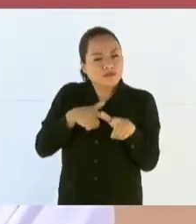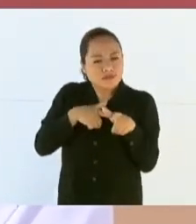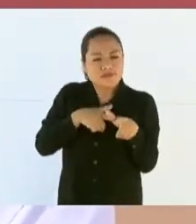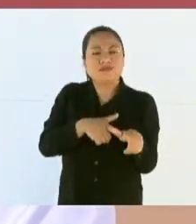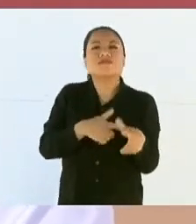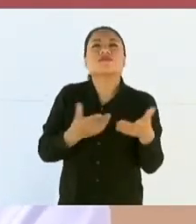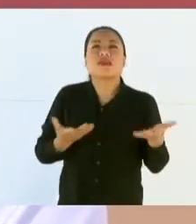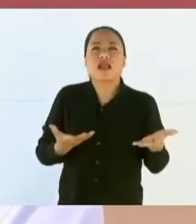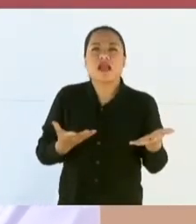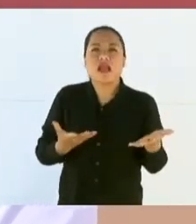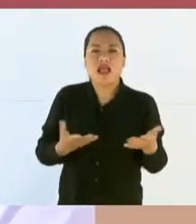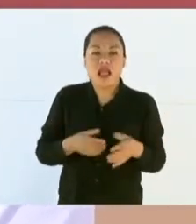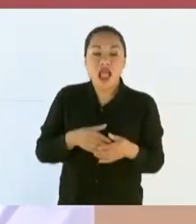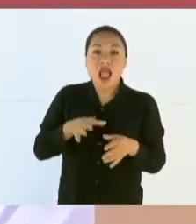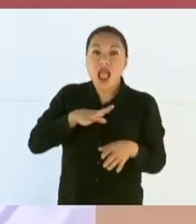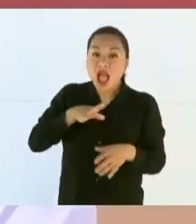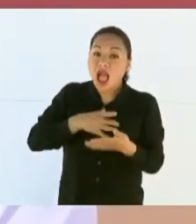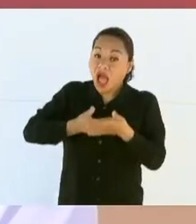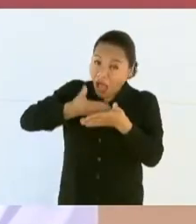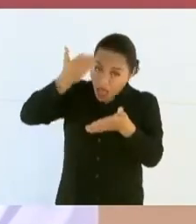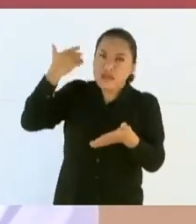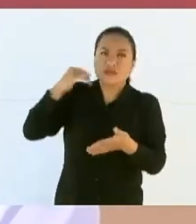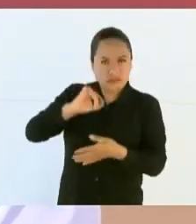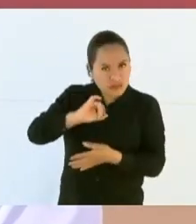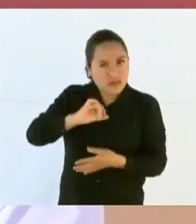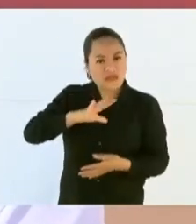que había en todo México,